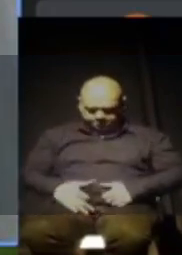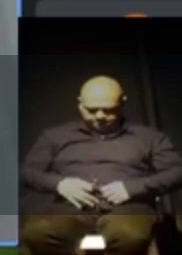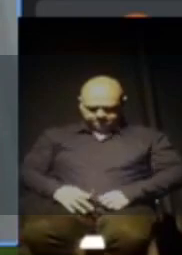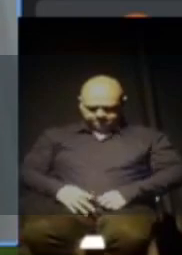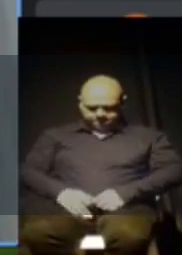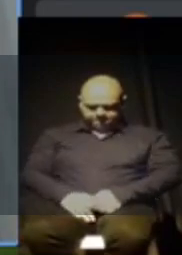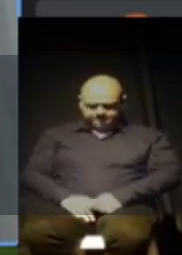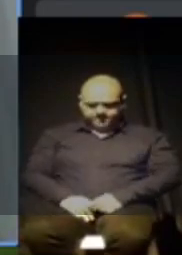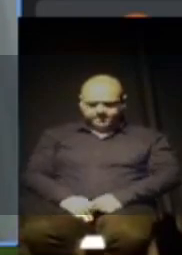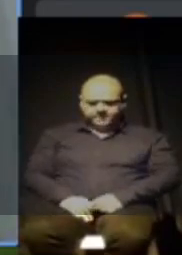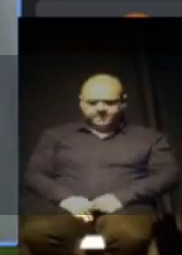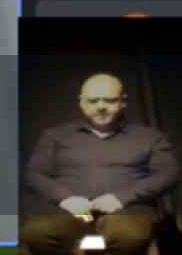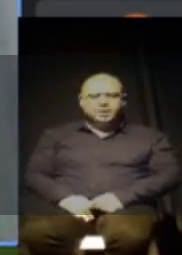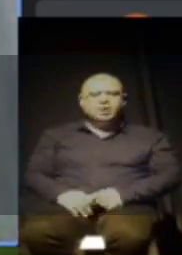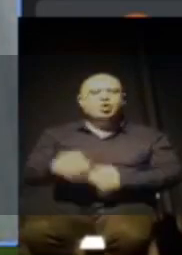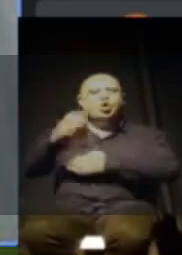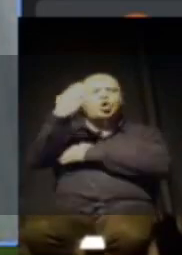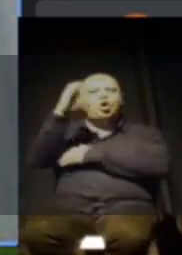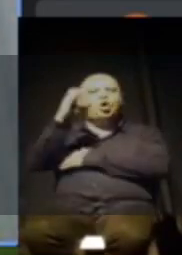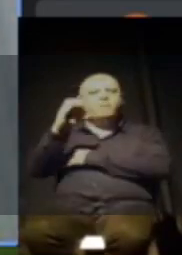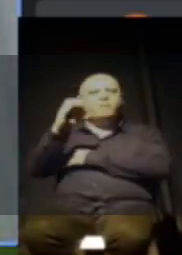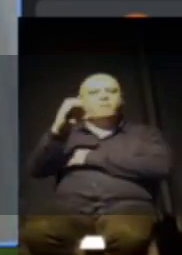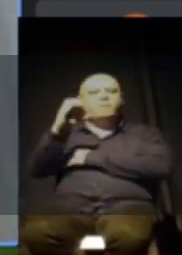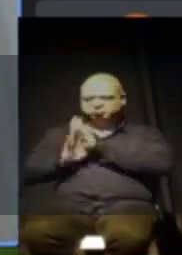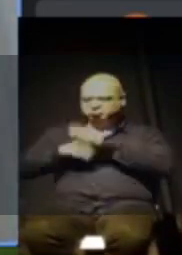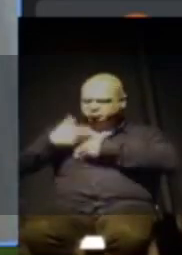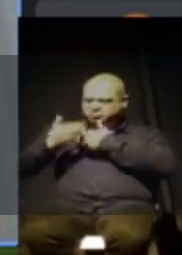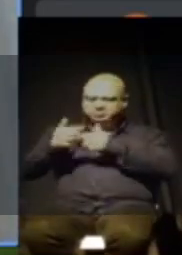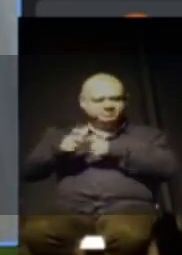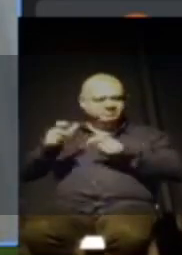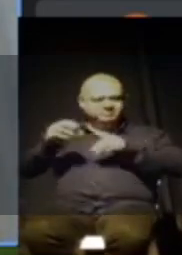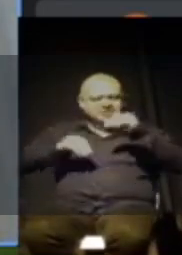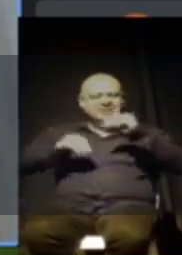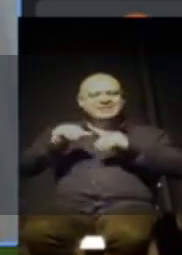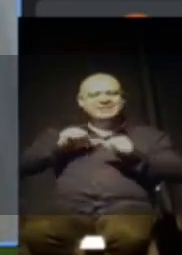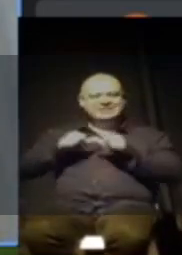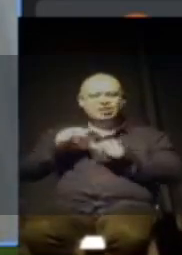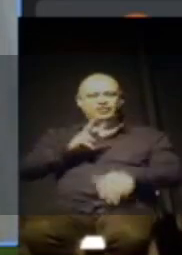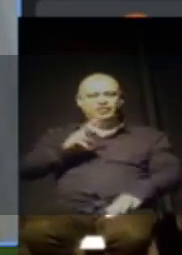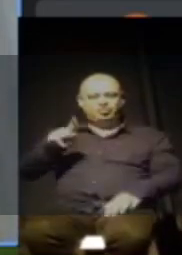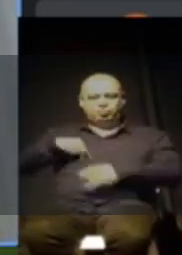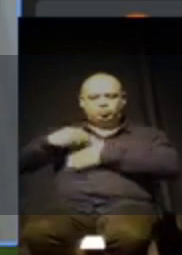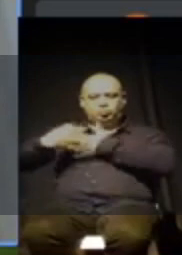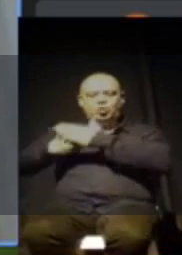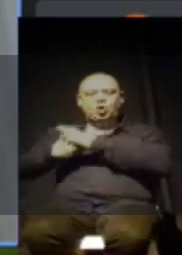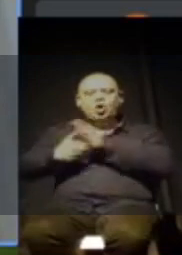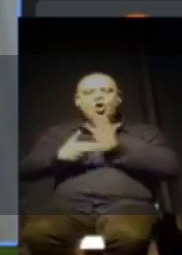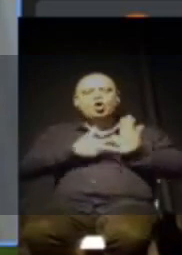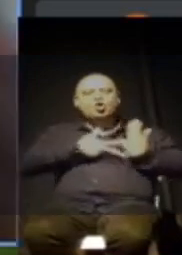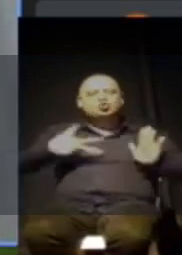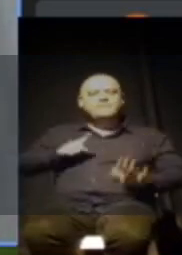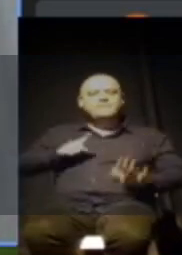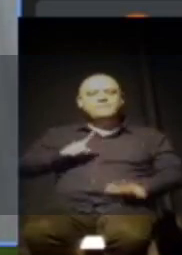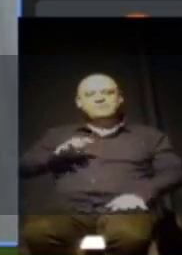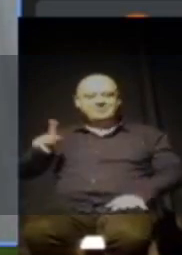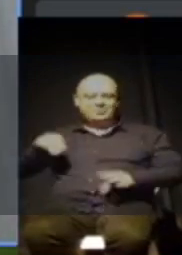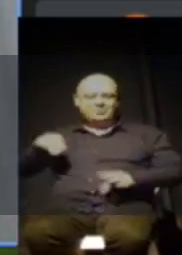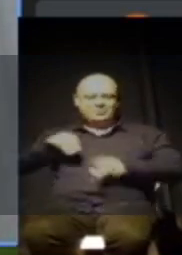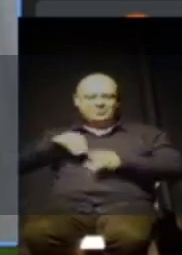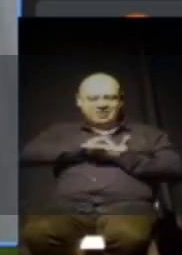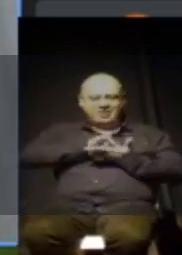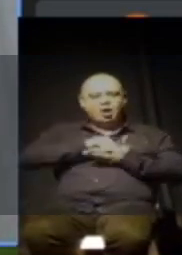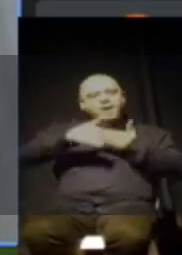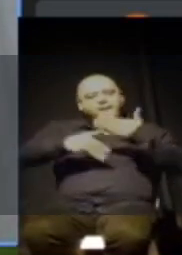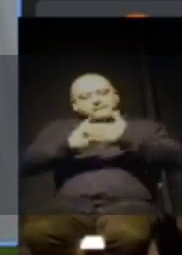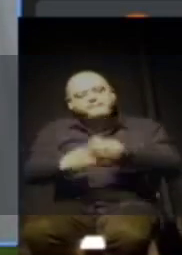Finalmente, entonces, la construcción de la Colombia del siglo XXI pasa por una cotidianización de lo consagrado en la constitución política y otros elementos